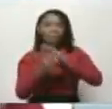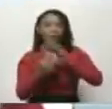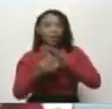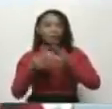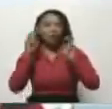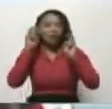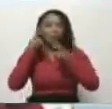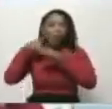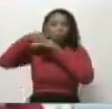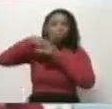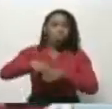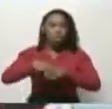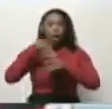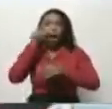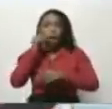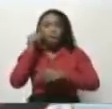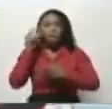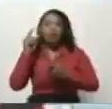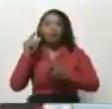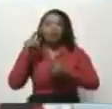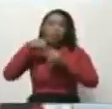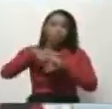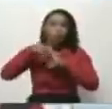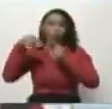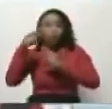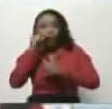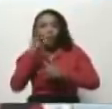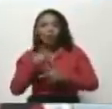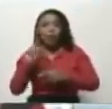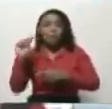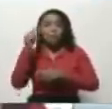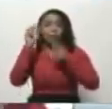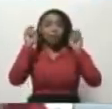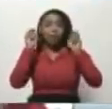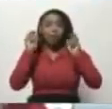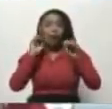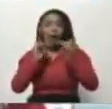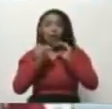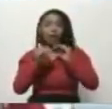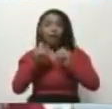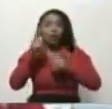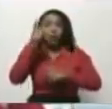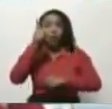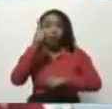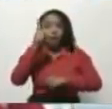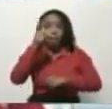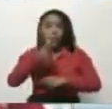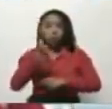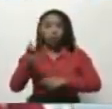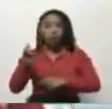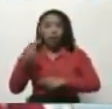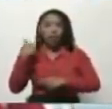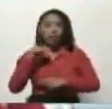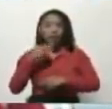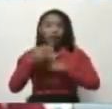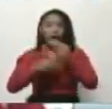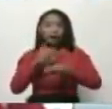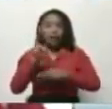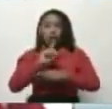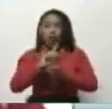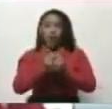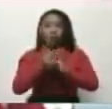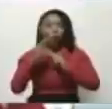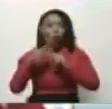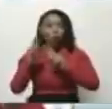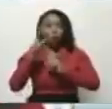explotación del hombre por el hombre, así de simple. La primera conducta ética de un ser humano tiene que ser no subyugar a